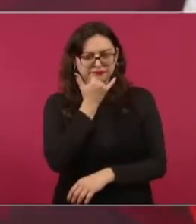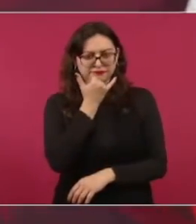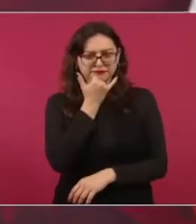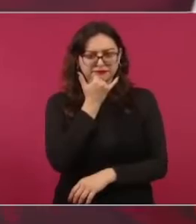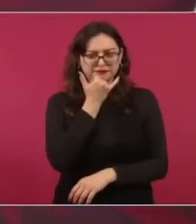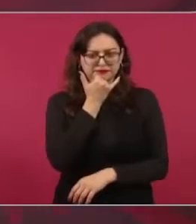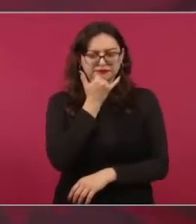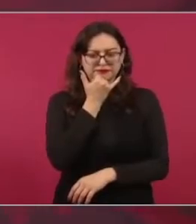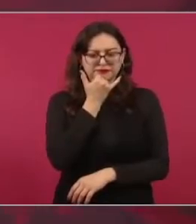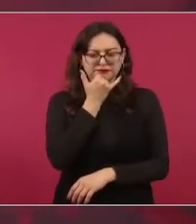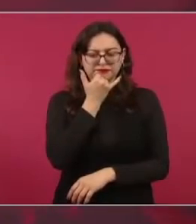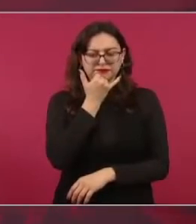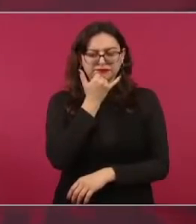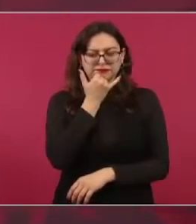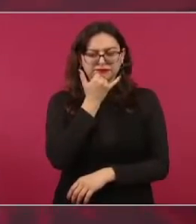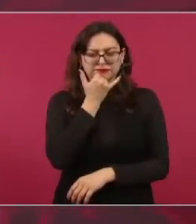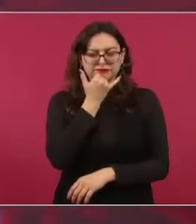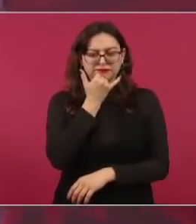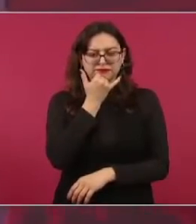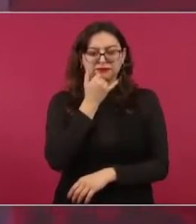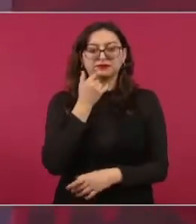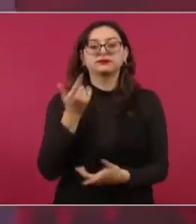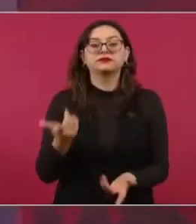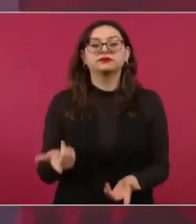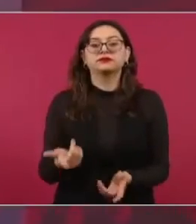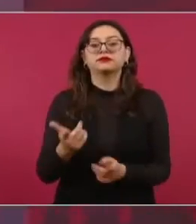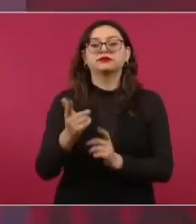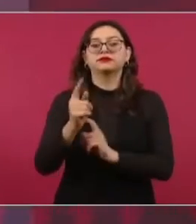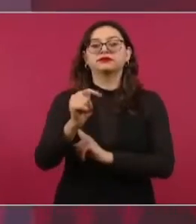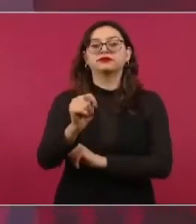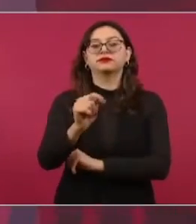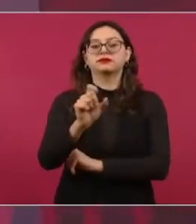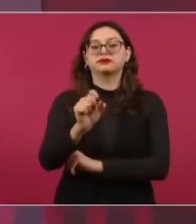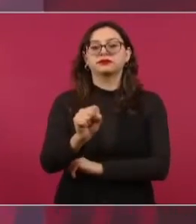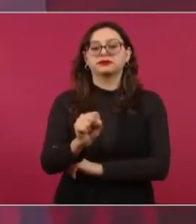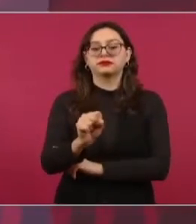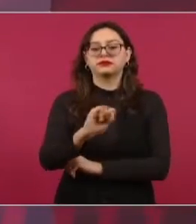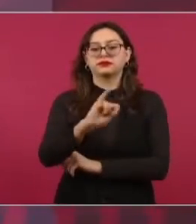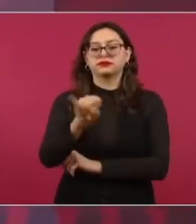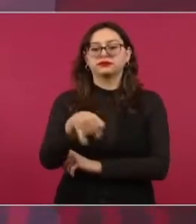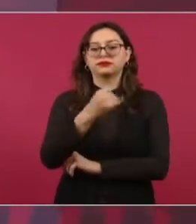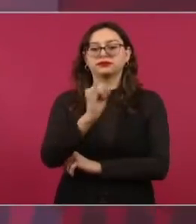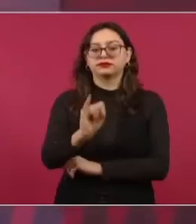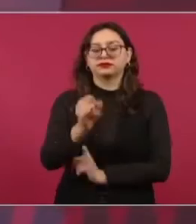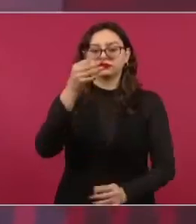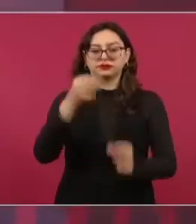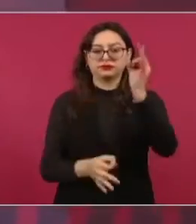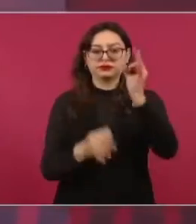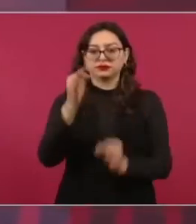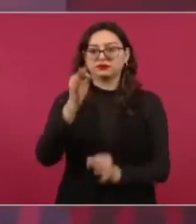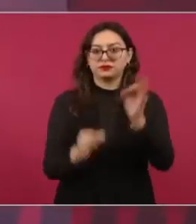se llaman Tribunal Superior de Justicia de los Estados. ¿Quién los nombró?